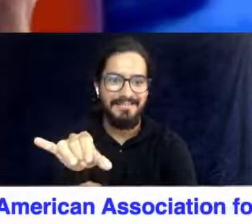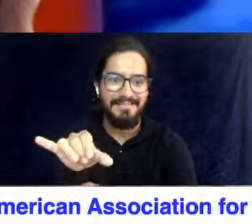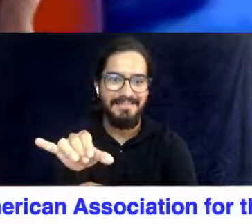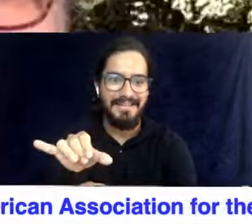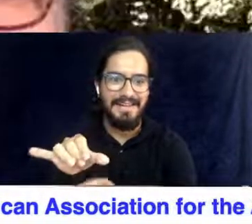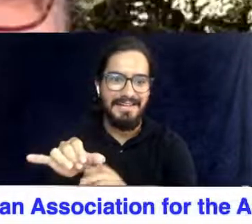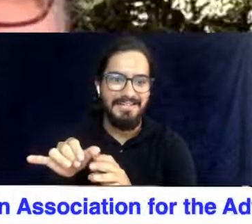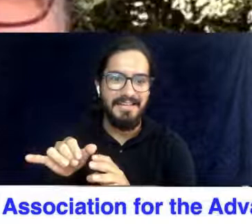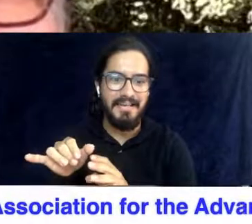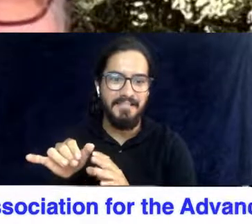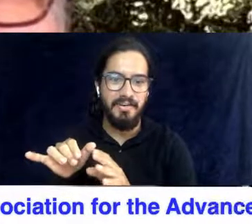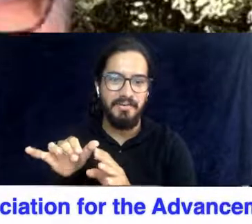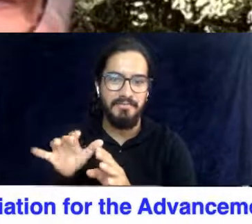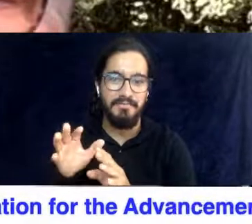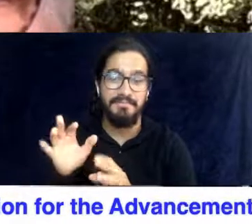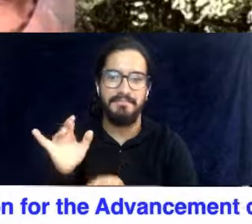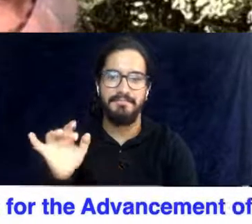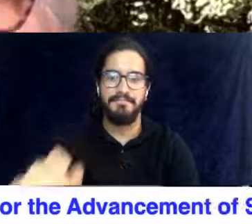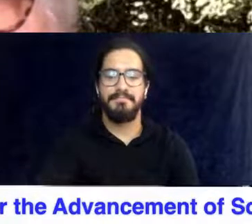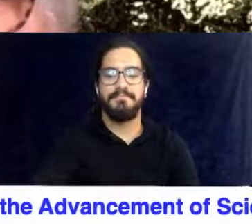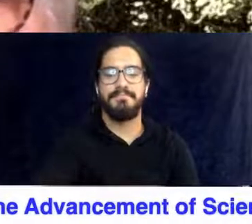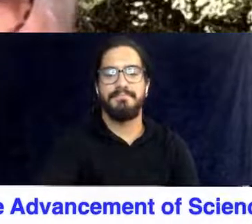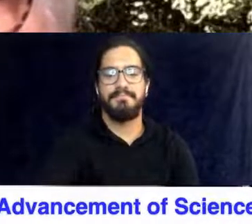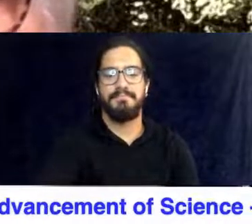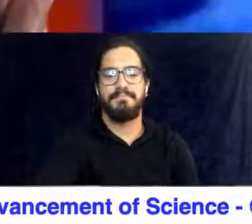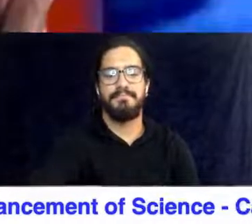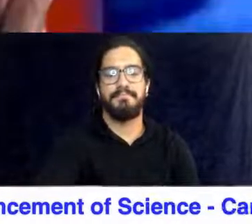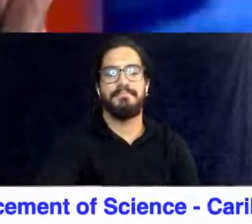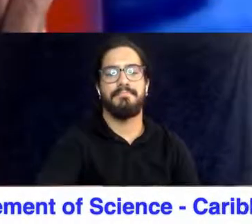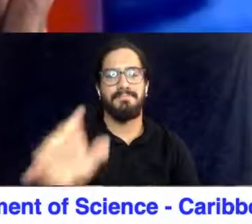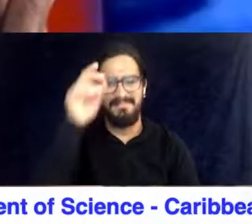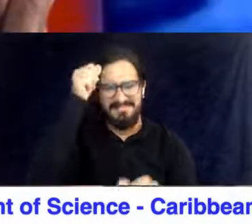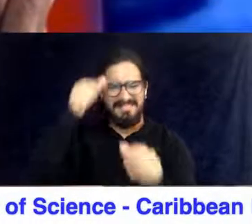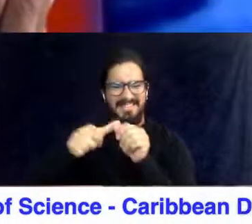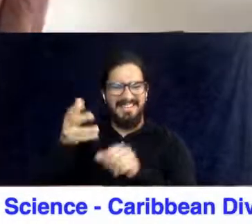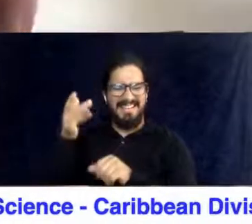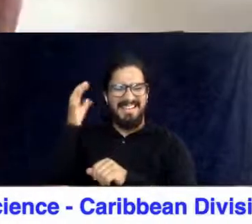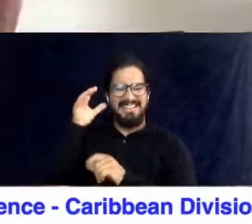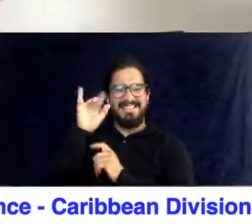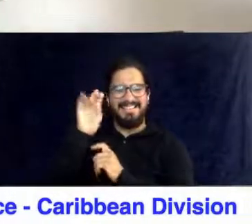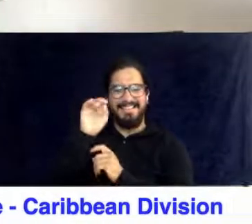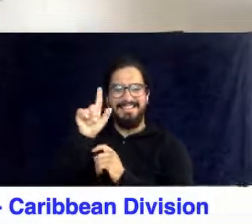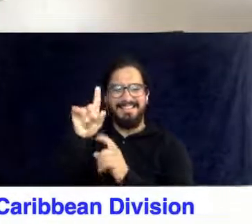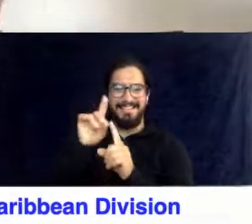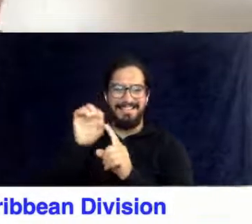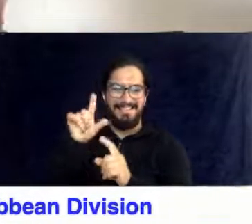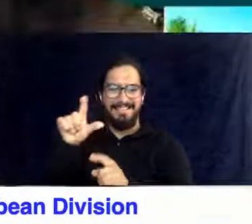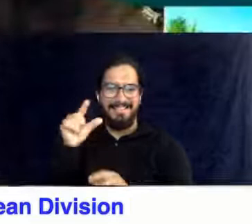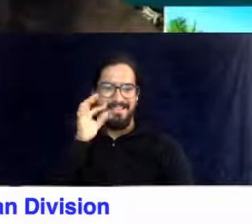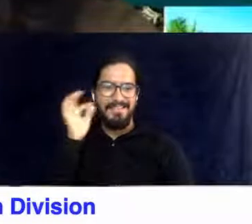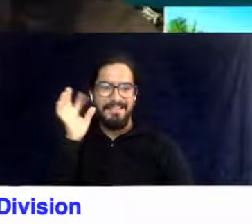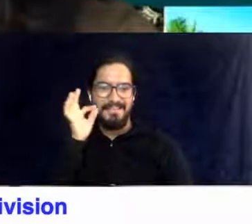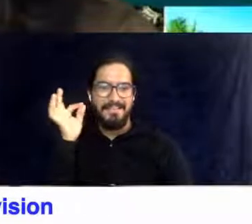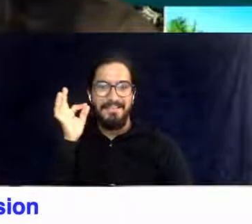gato. ¿Te acuerdas del canal del gato? Sí, claro. Seguro. Gente, Bueno, no sé si estamos live.